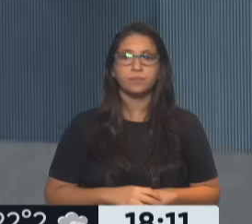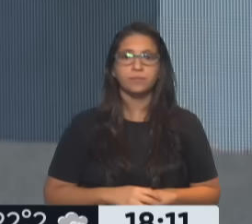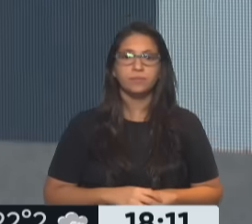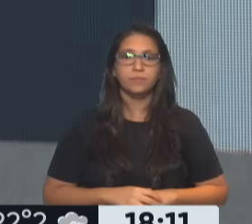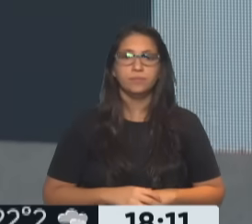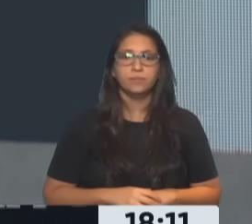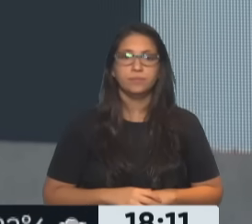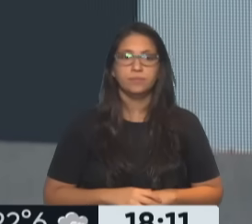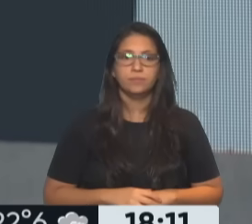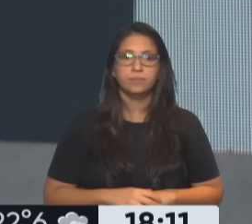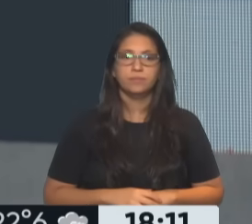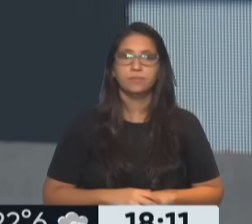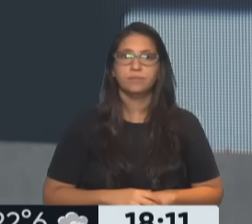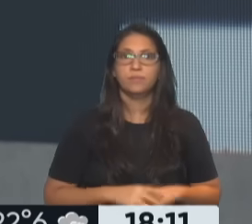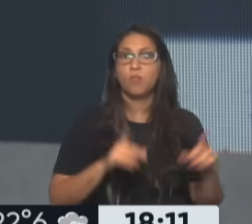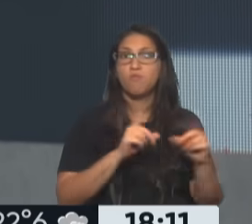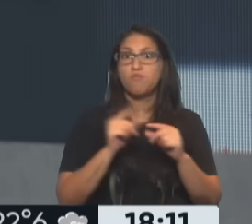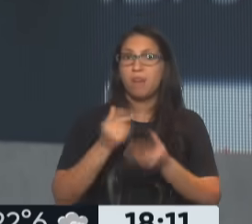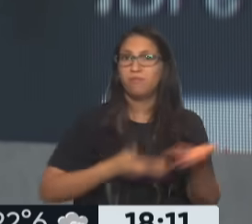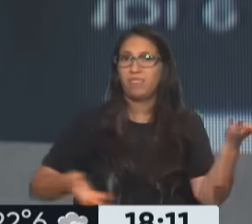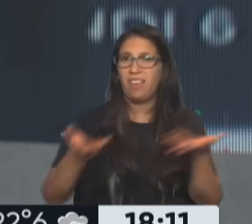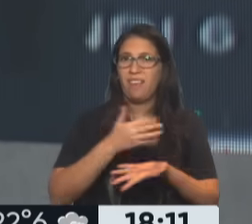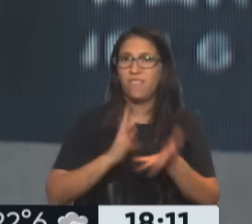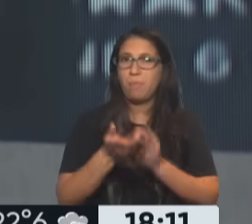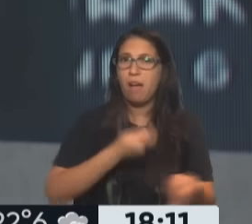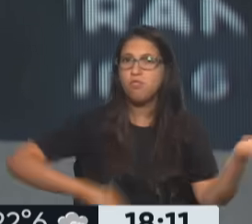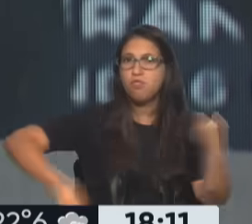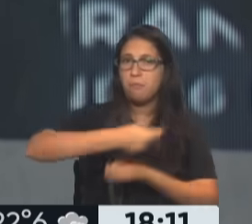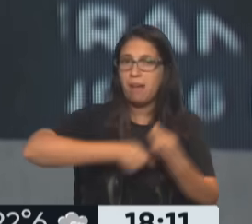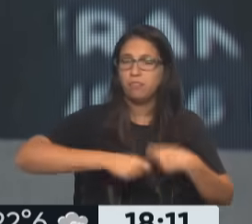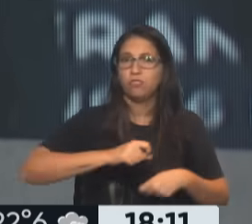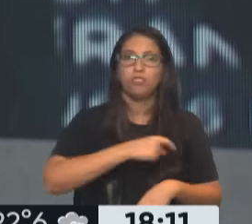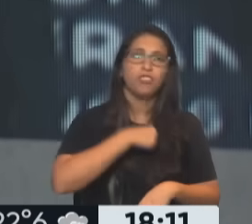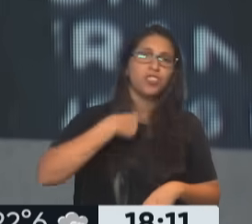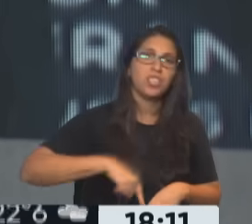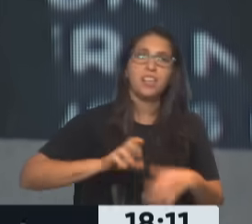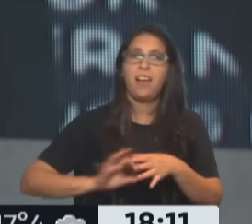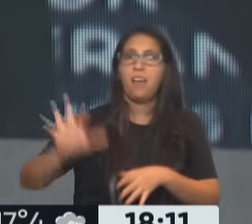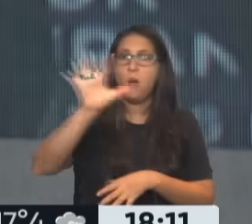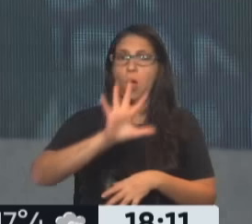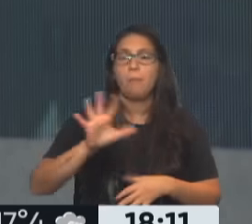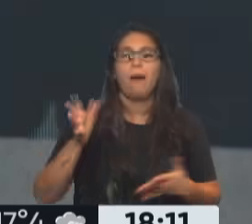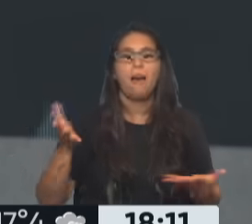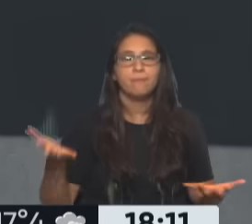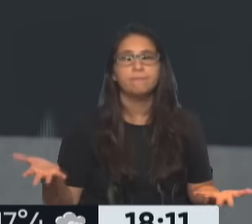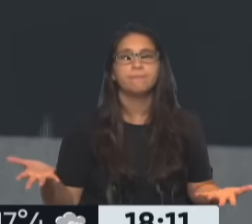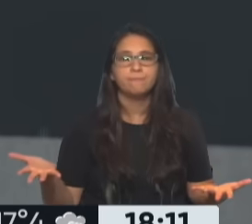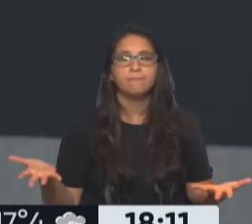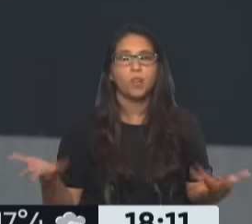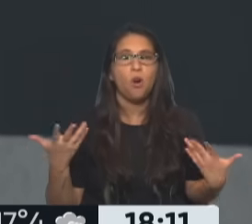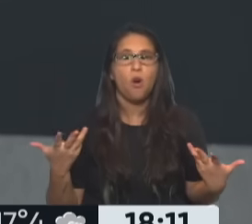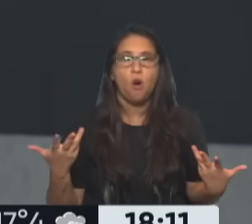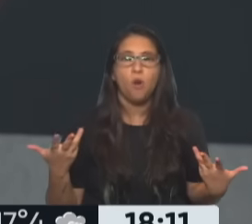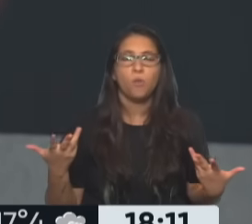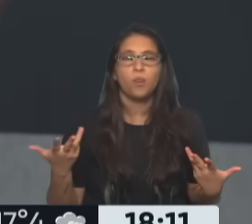Bien, allí los números de este intercambio comercial entre China y la Unión Europea. Bueno, obviamente nos salva